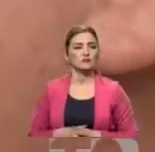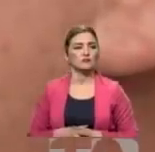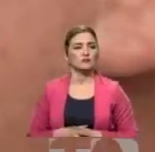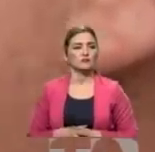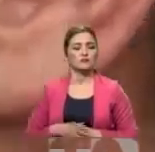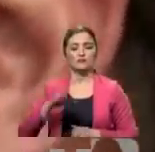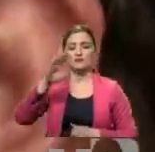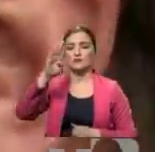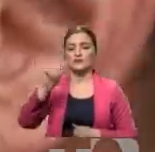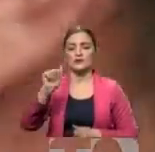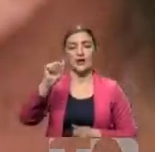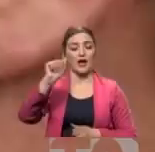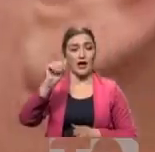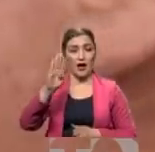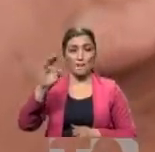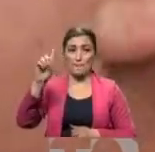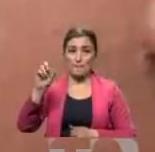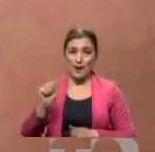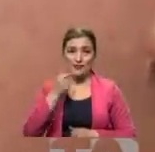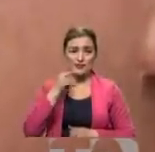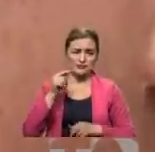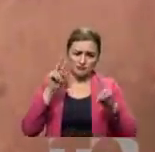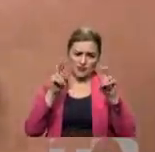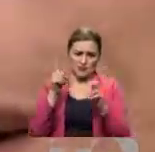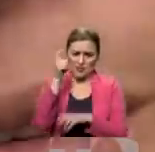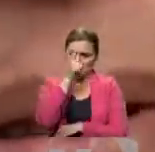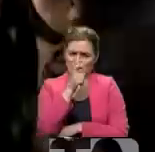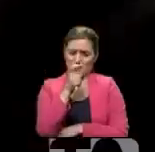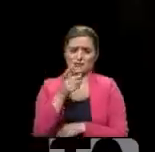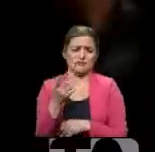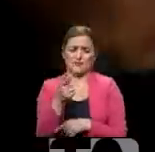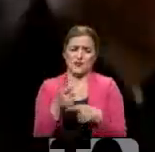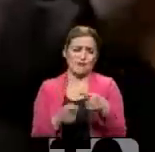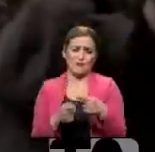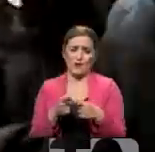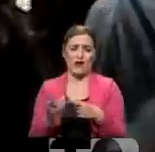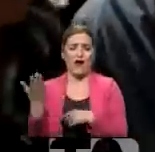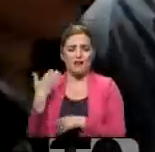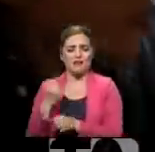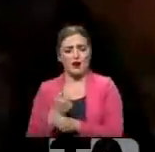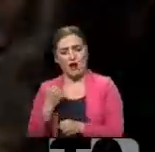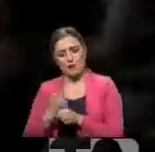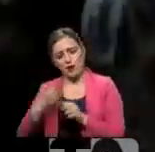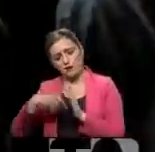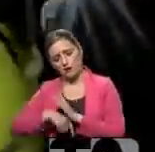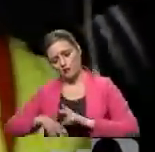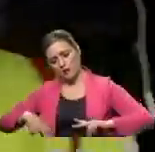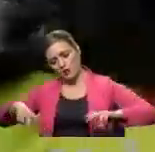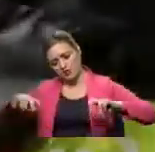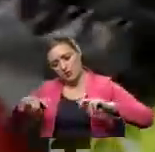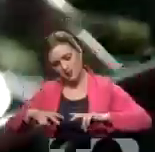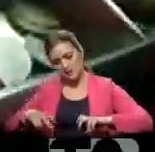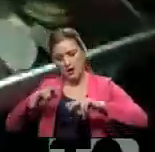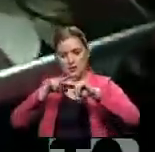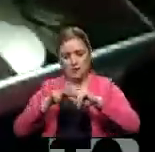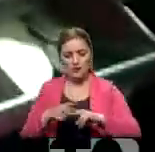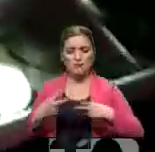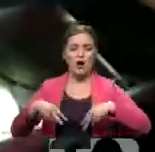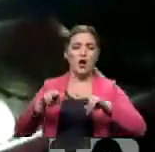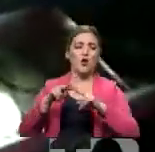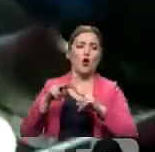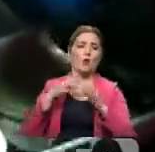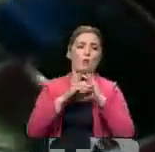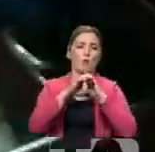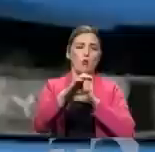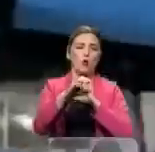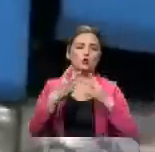Guillermo Abad considera que a pesar de tratarse de un tema complejo, no se puede dejar de lado el trabajo que venían realizando para una revisión tarifaria,